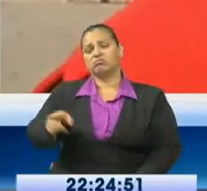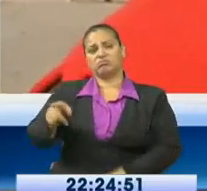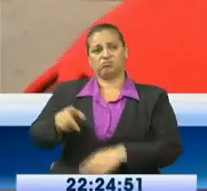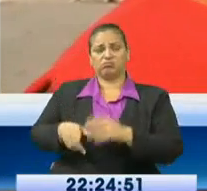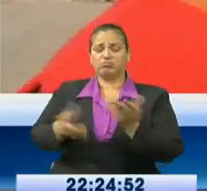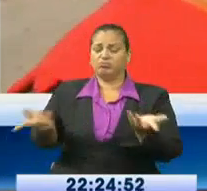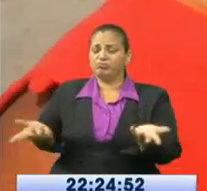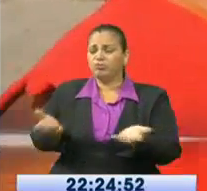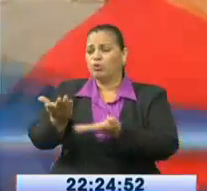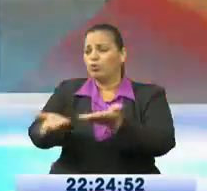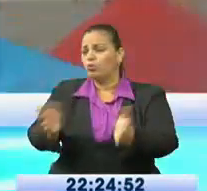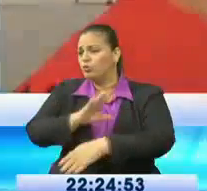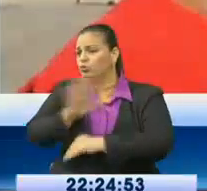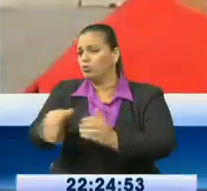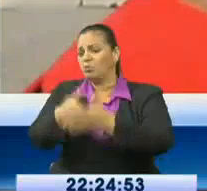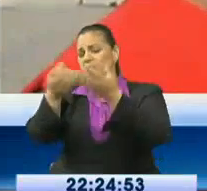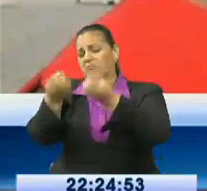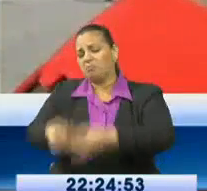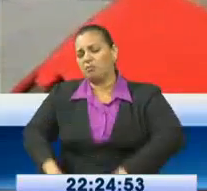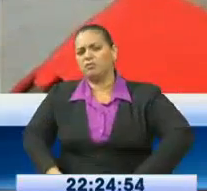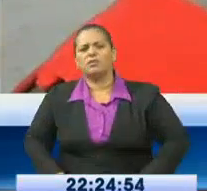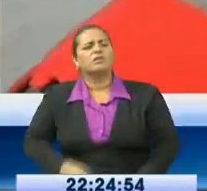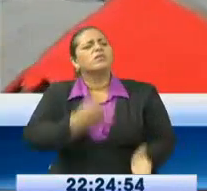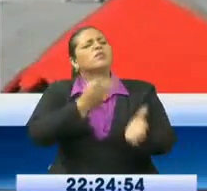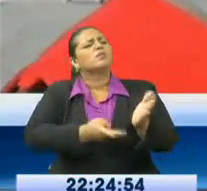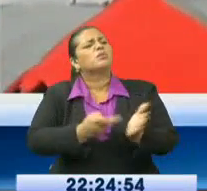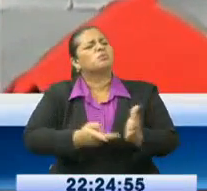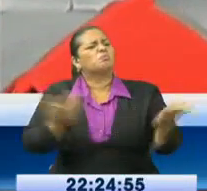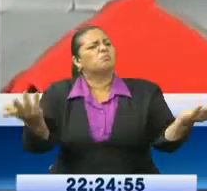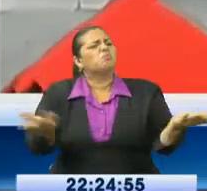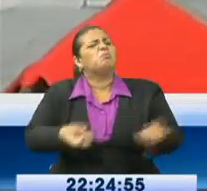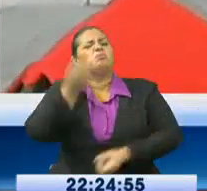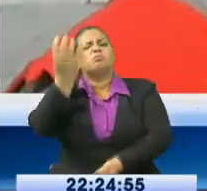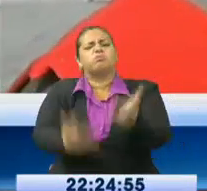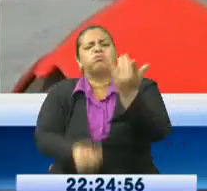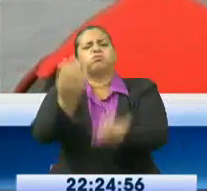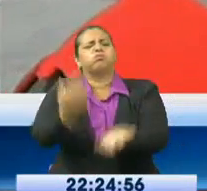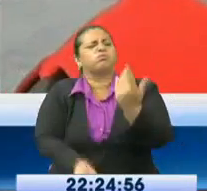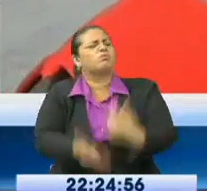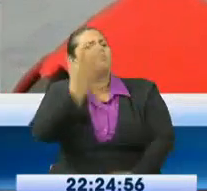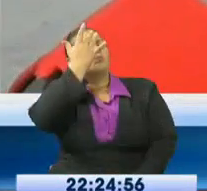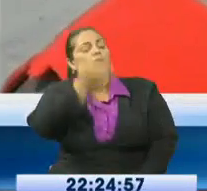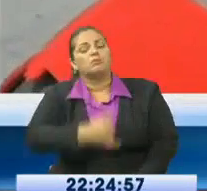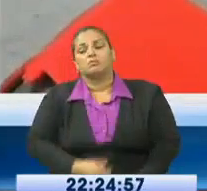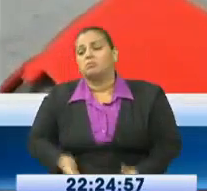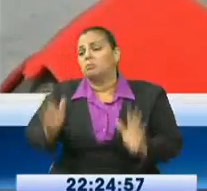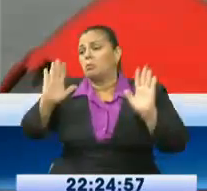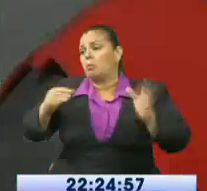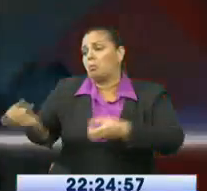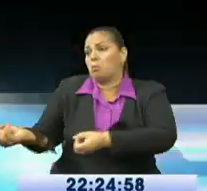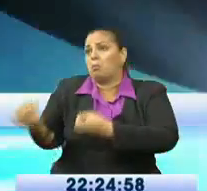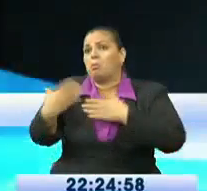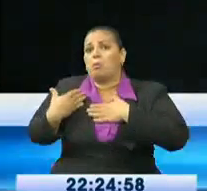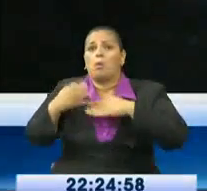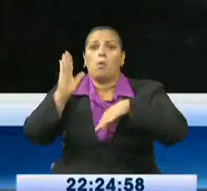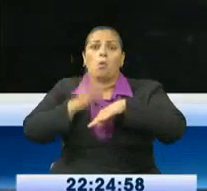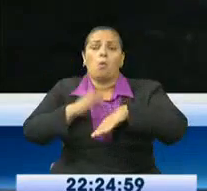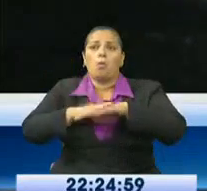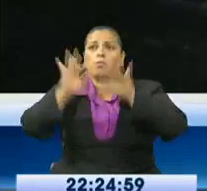porque se ha producido el incendio que dicen que es un cortocircuito sea lo único que se sabe con cortocircuitos